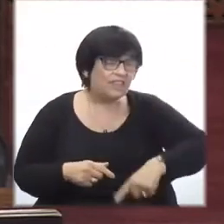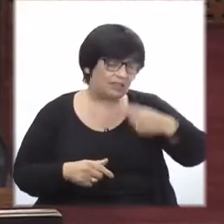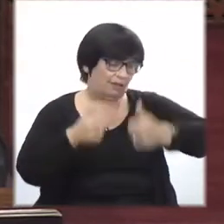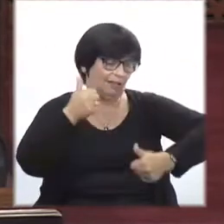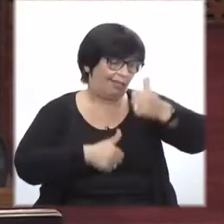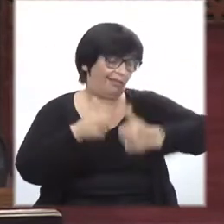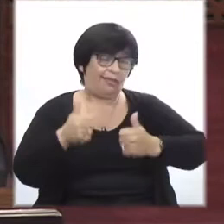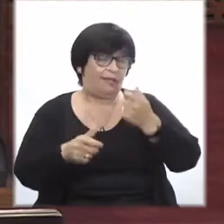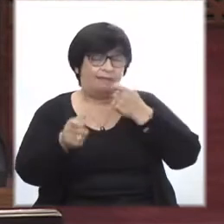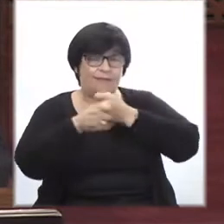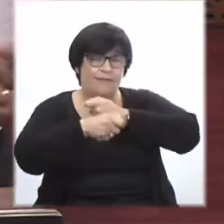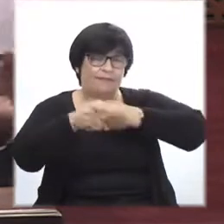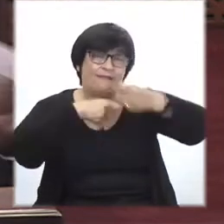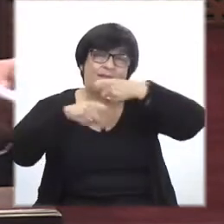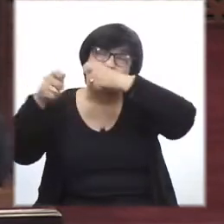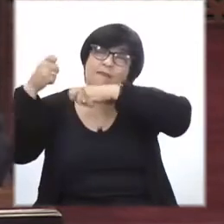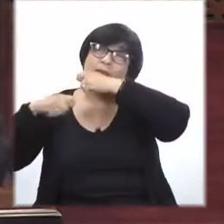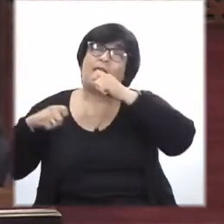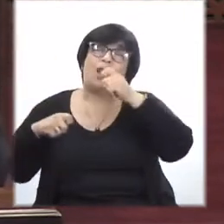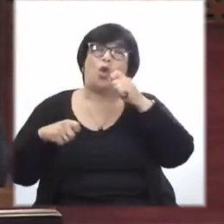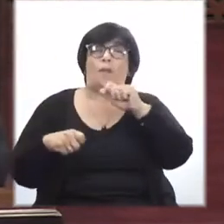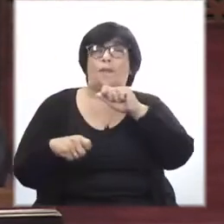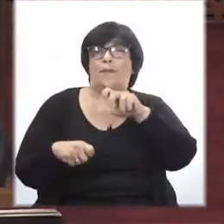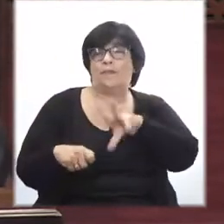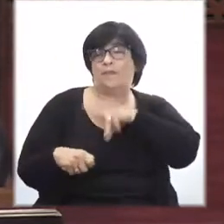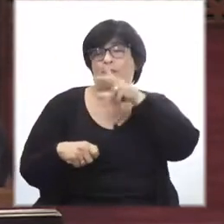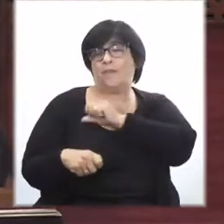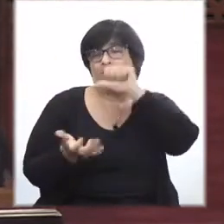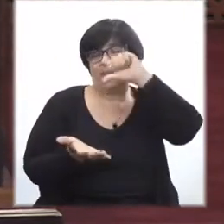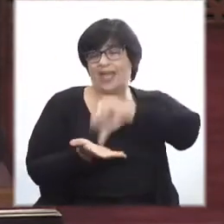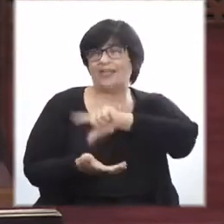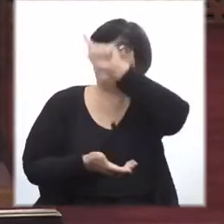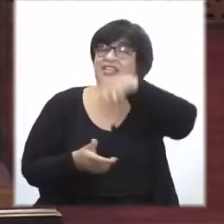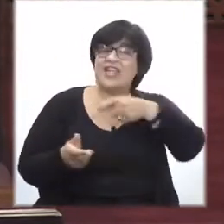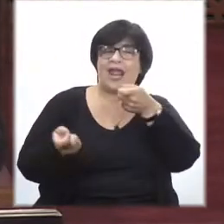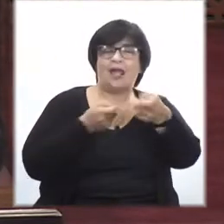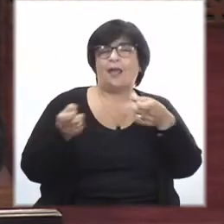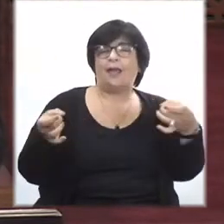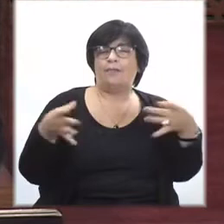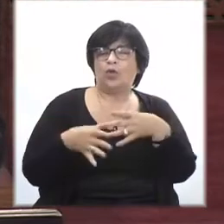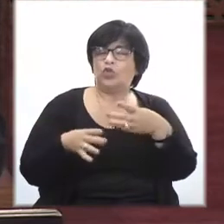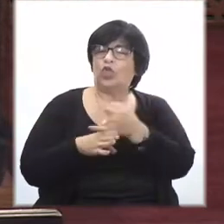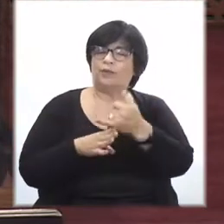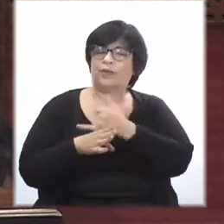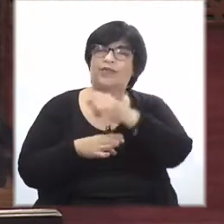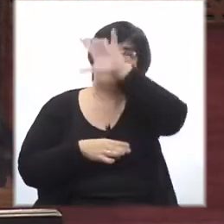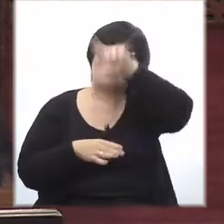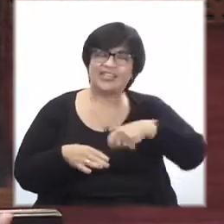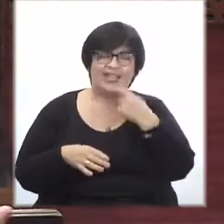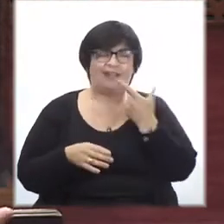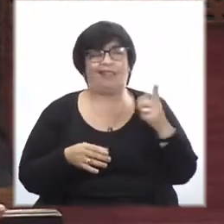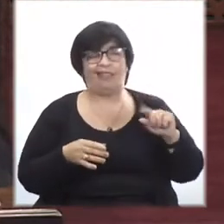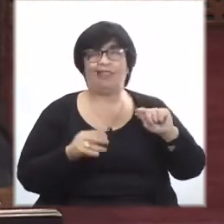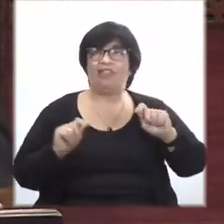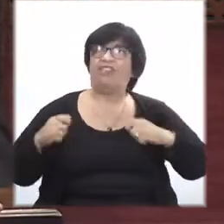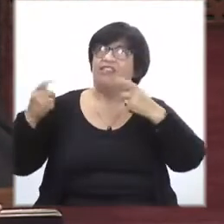nuestros mercados para que las potencias dominantes de entonces penetraran con sus productos manufacturados, mientras se hacían a precio de ganga de nuestras